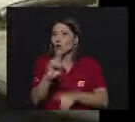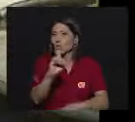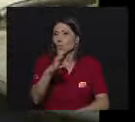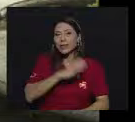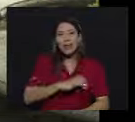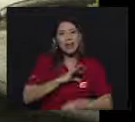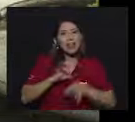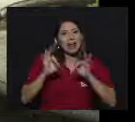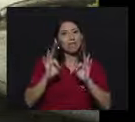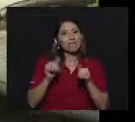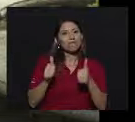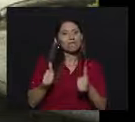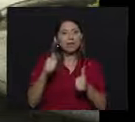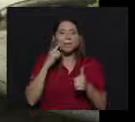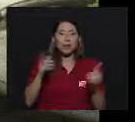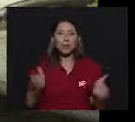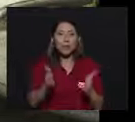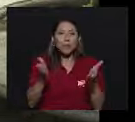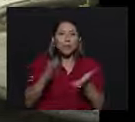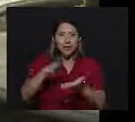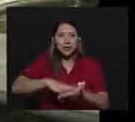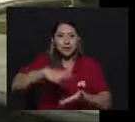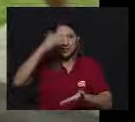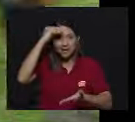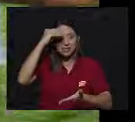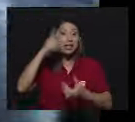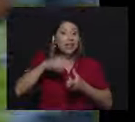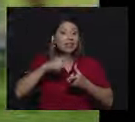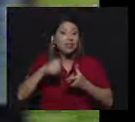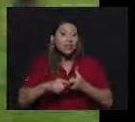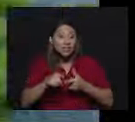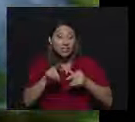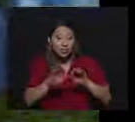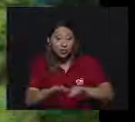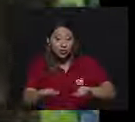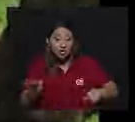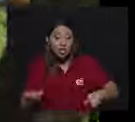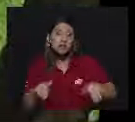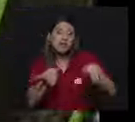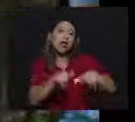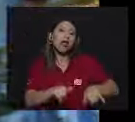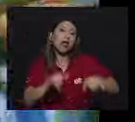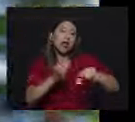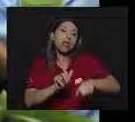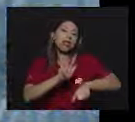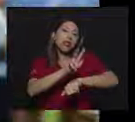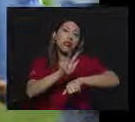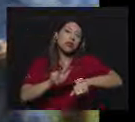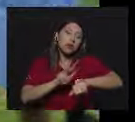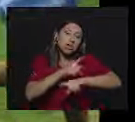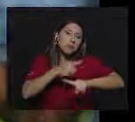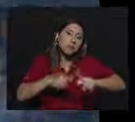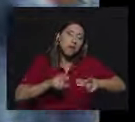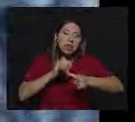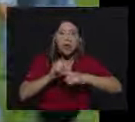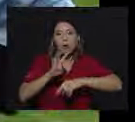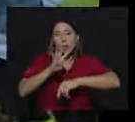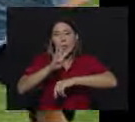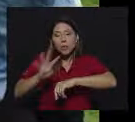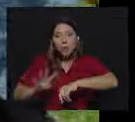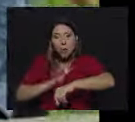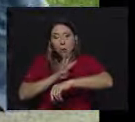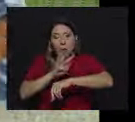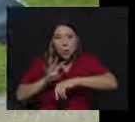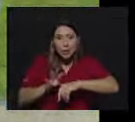para promover aprendizajes. Entonces, incluso esas 3 o 4 horas y media que los niños permanecen en el jardín de